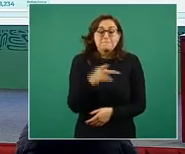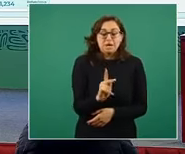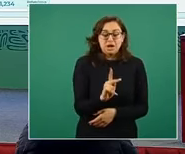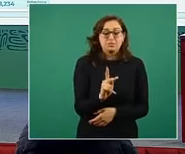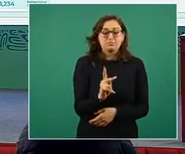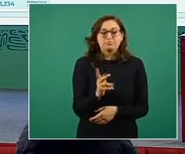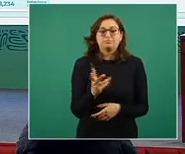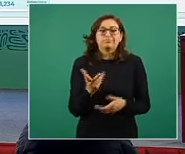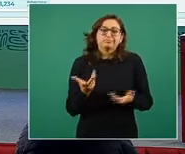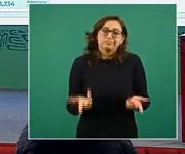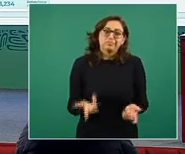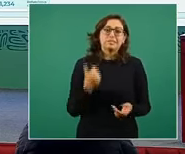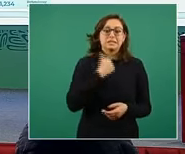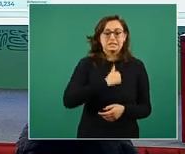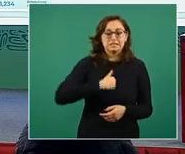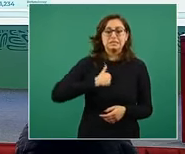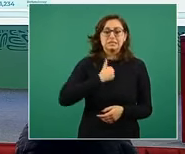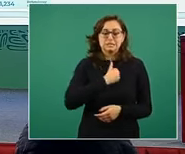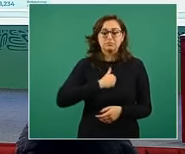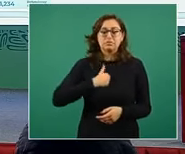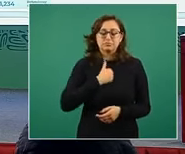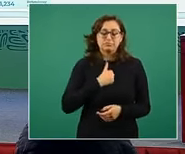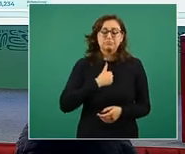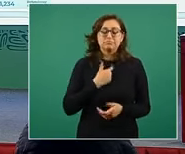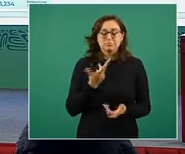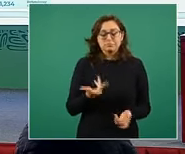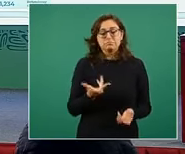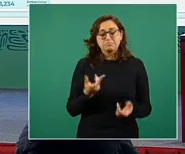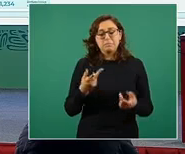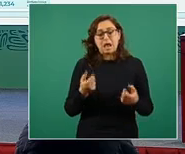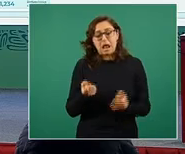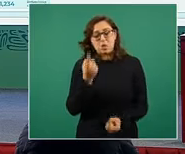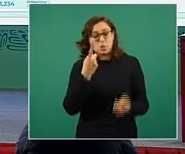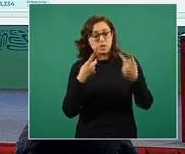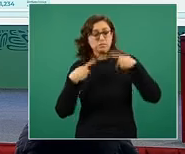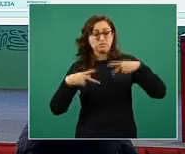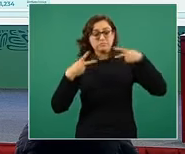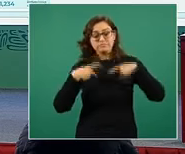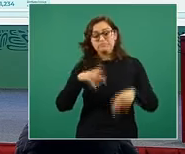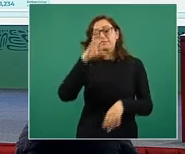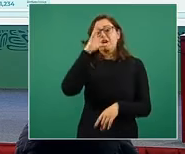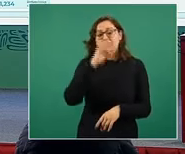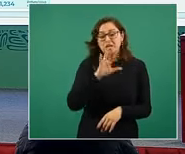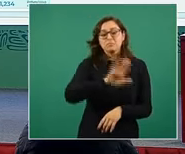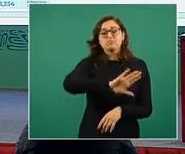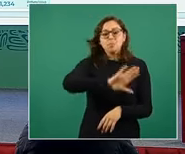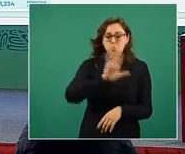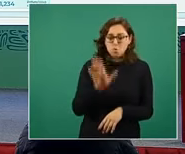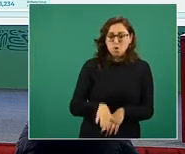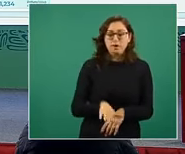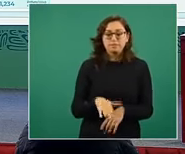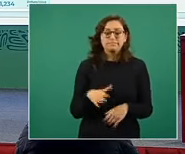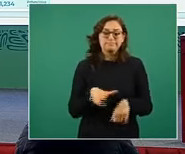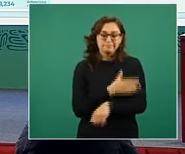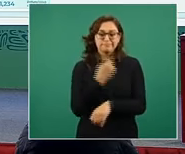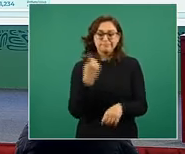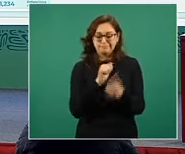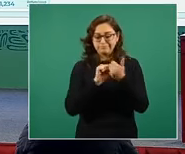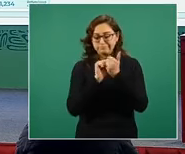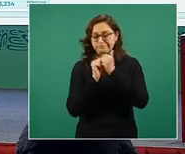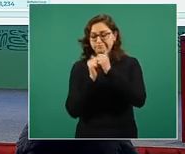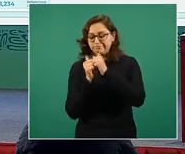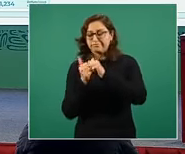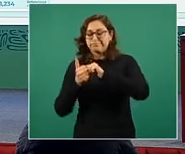también, lamentablemente, de ese porcentaje hay personas que fallecen, pierden la vida a consecuencia de las complicaciones de la